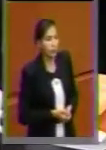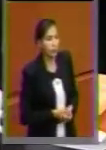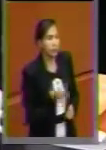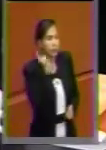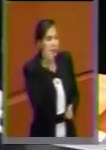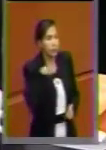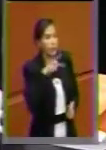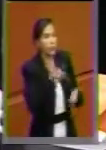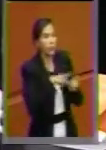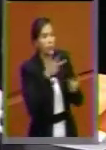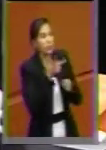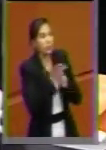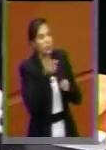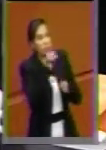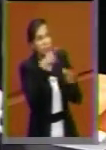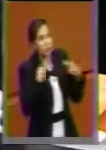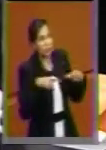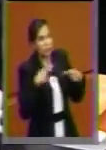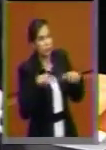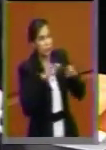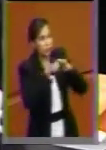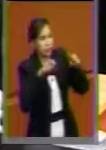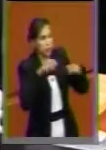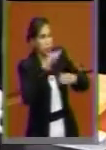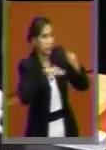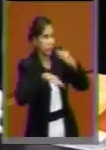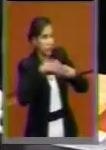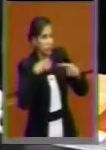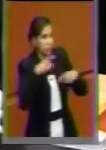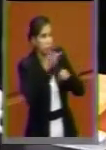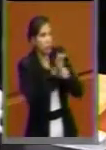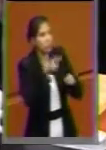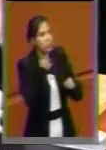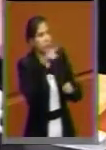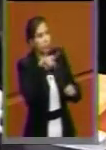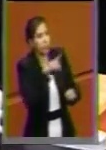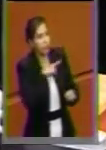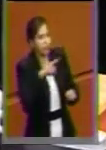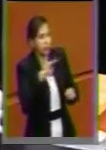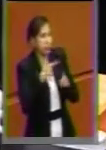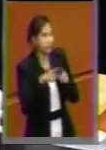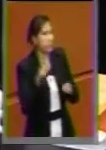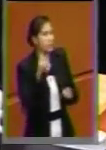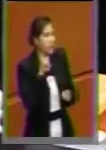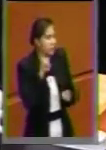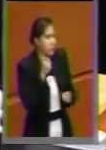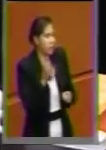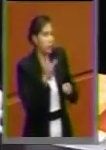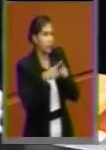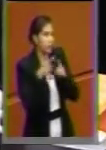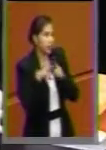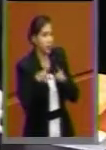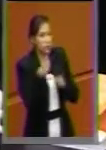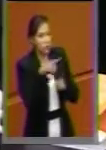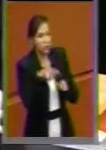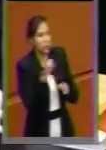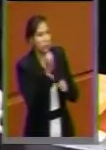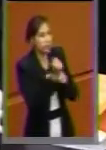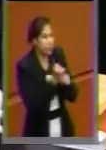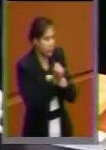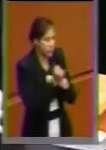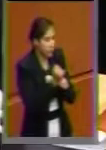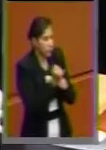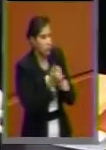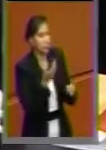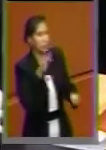invitaré a no solamente a los planes a nuestra a muchos los invitaría a legisladores por supuesto iniciando investigadores